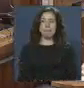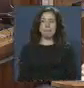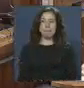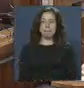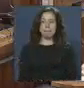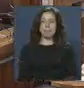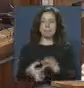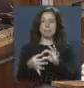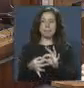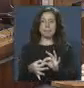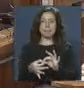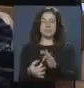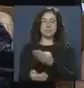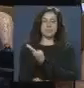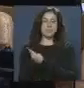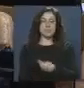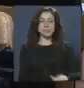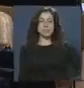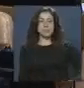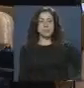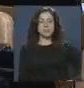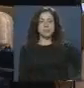Muchas gracias, presidente.